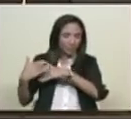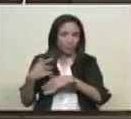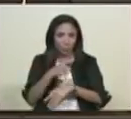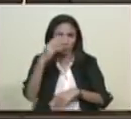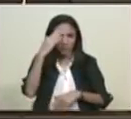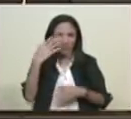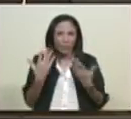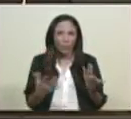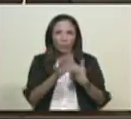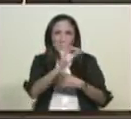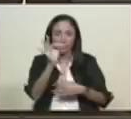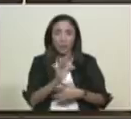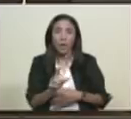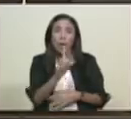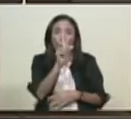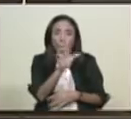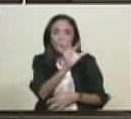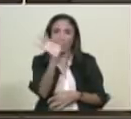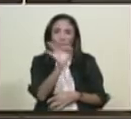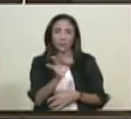de entonces? El 1%.